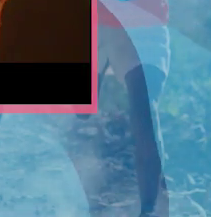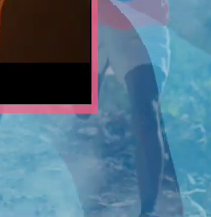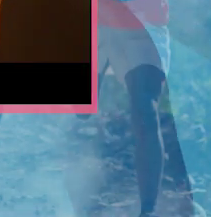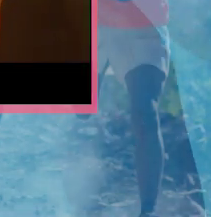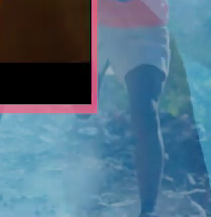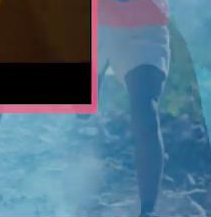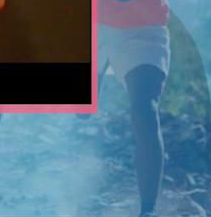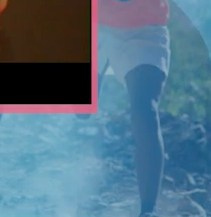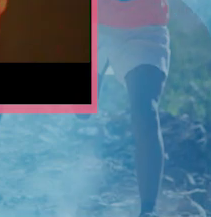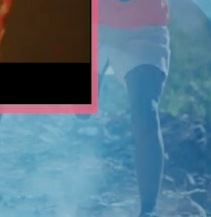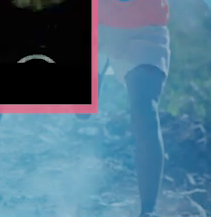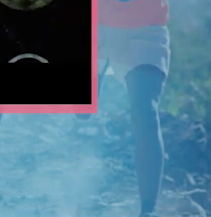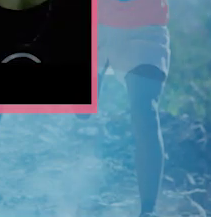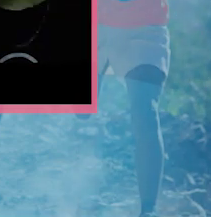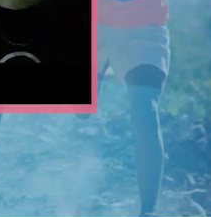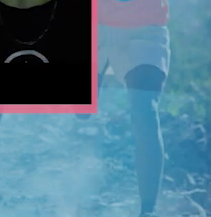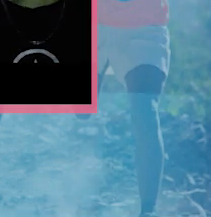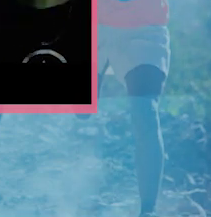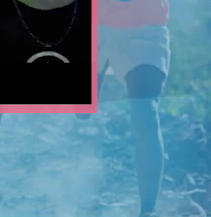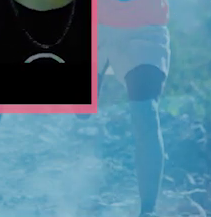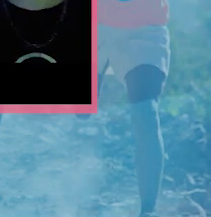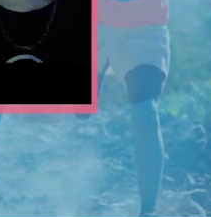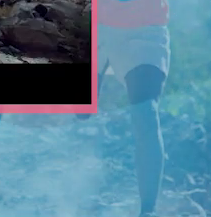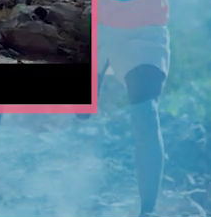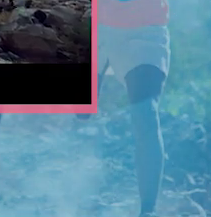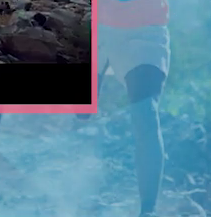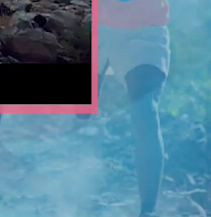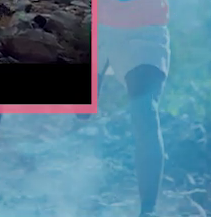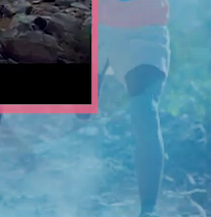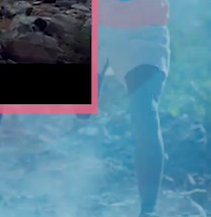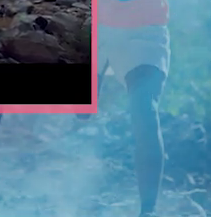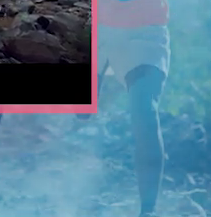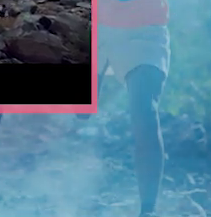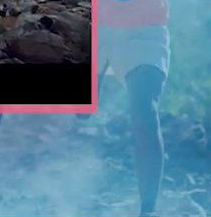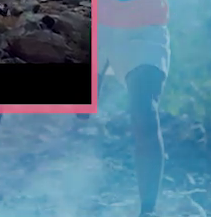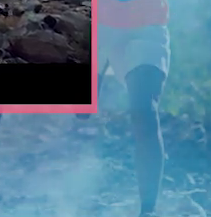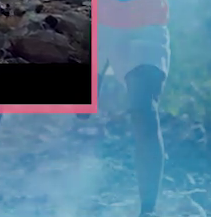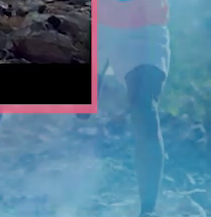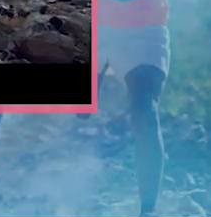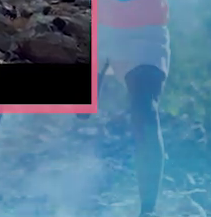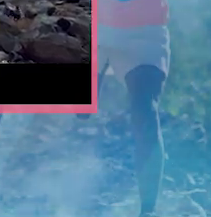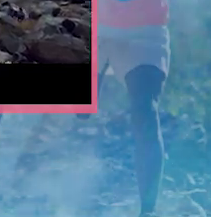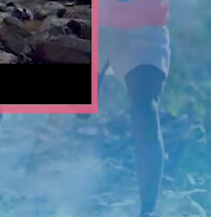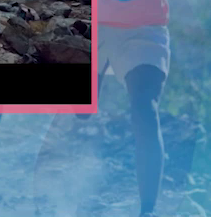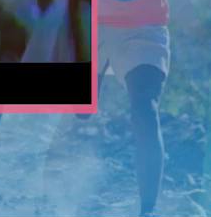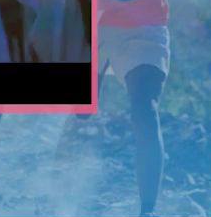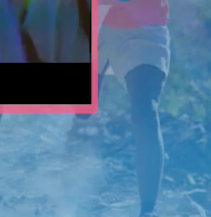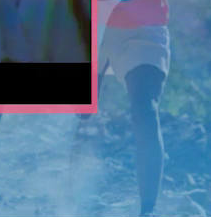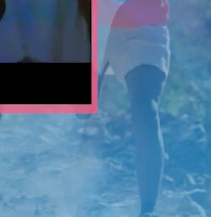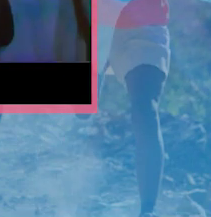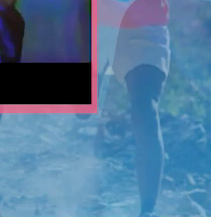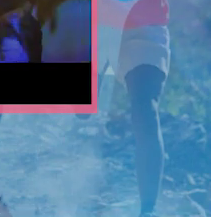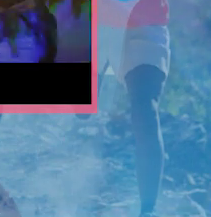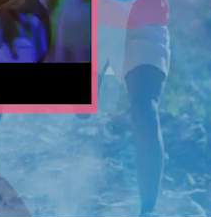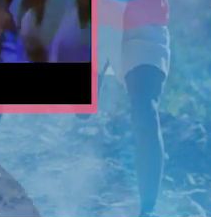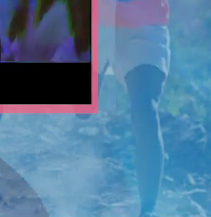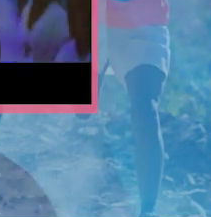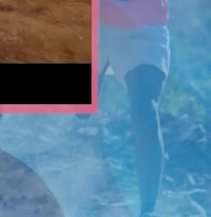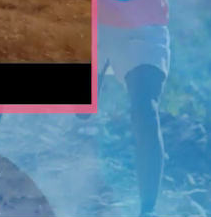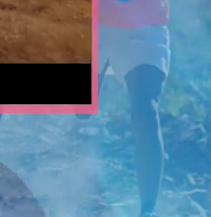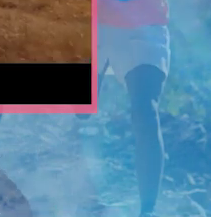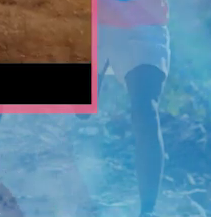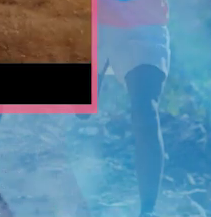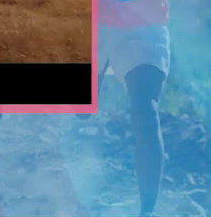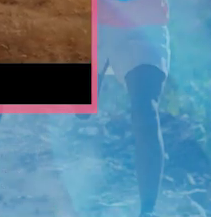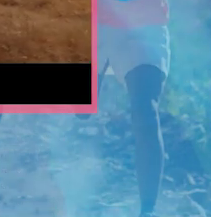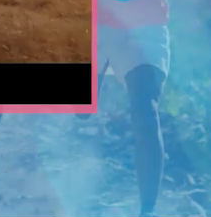cherli caniliga ni ayene maju jena kawichi bakochi reteri licho kachi wichi la chi uchaka inaro